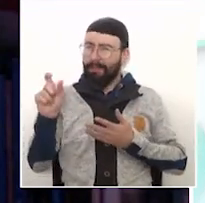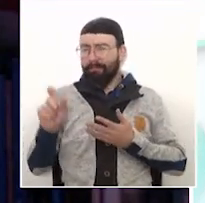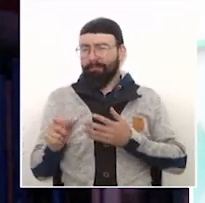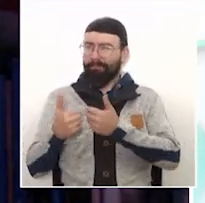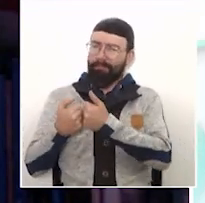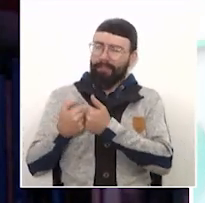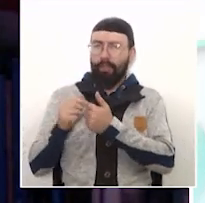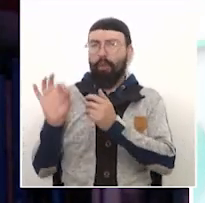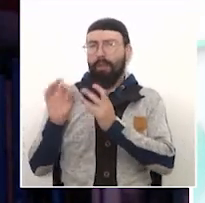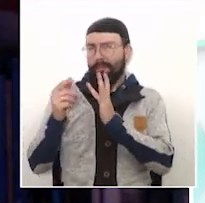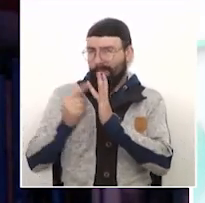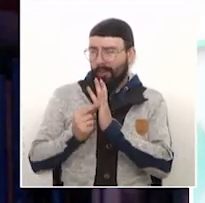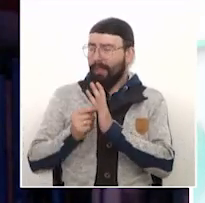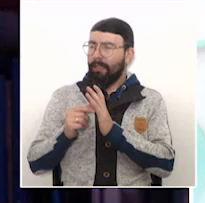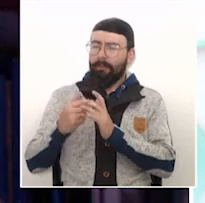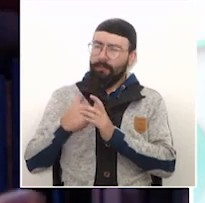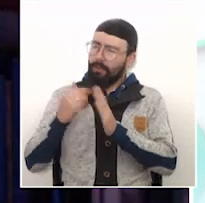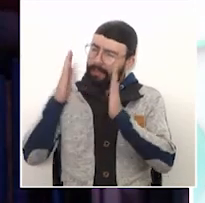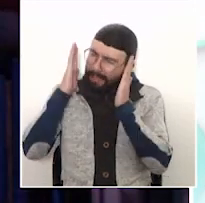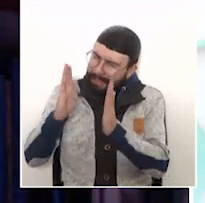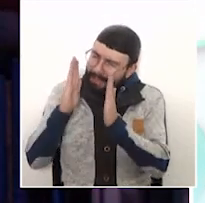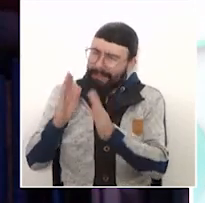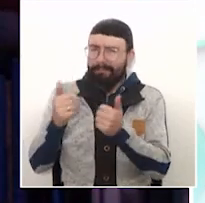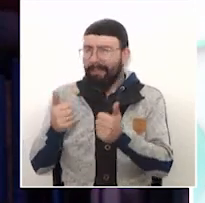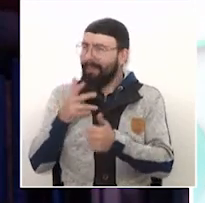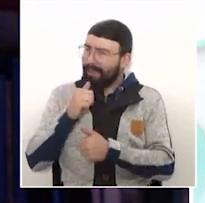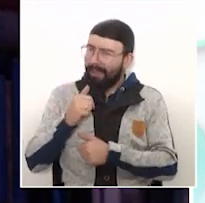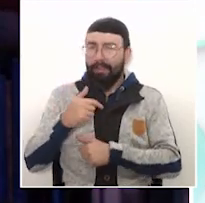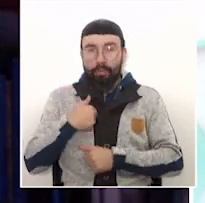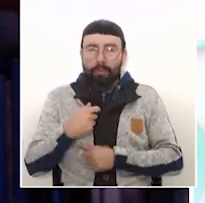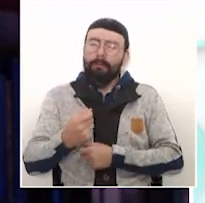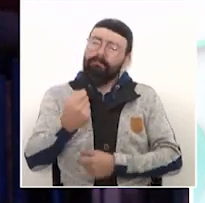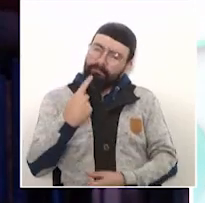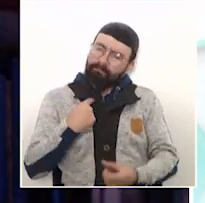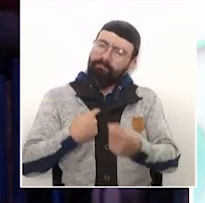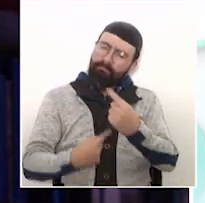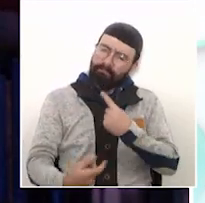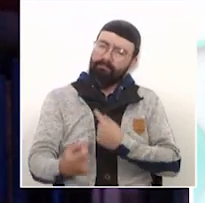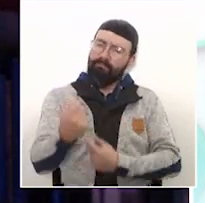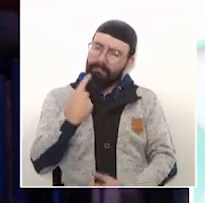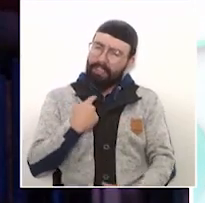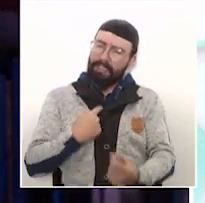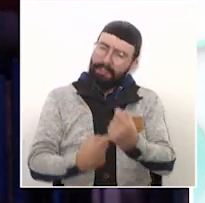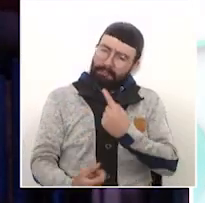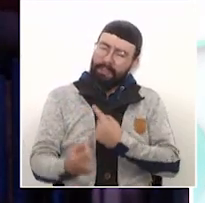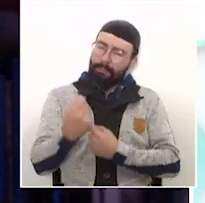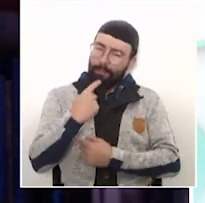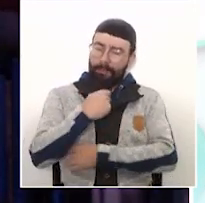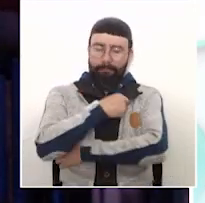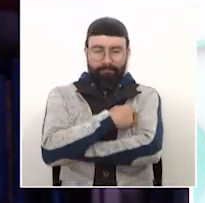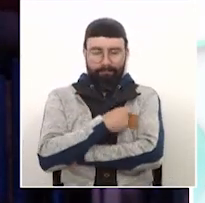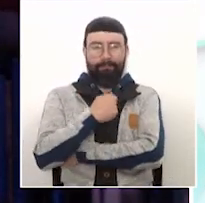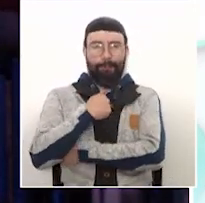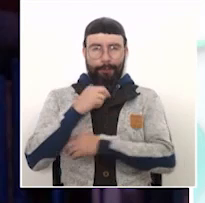parejita? Te haces esas preguntas con humildad, vas a ver entonces cómo tomas